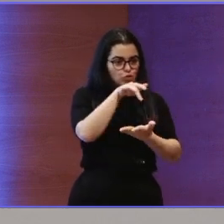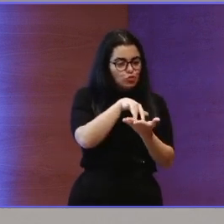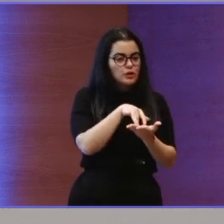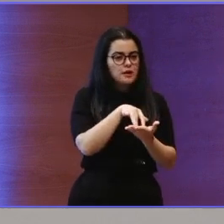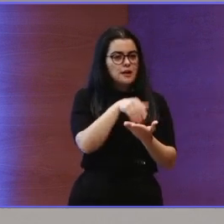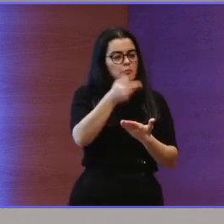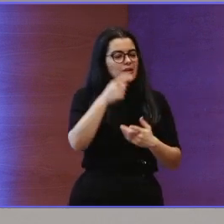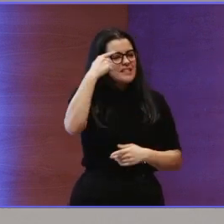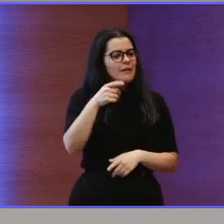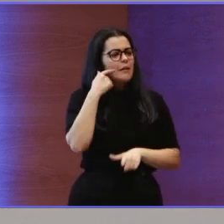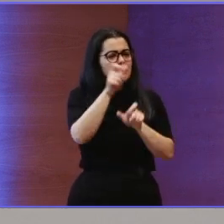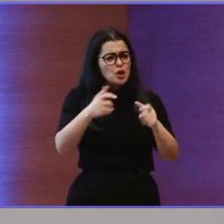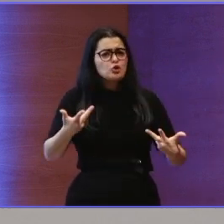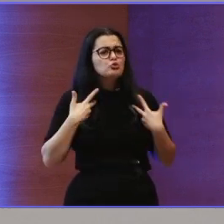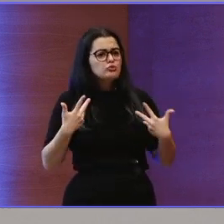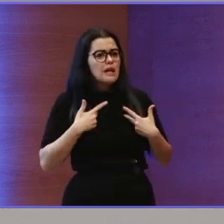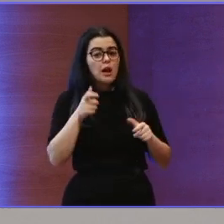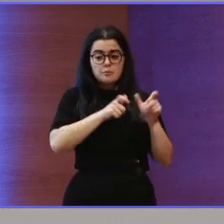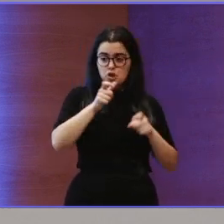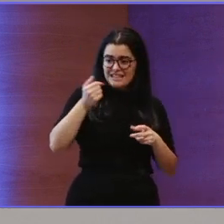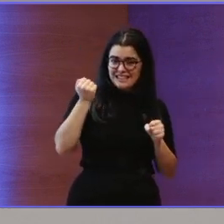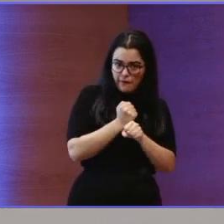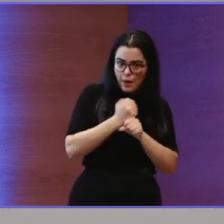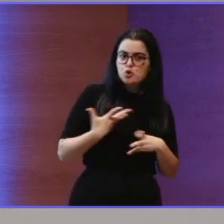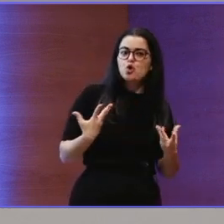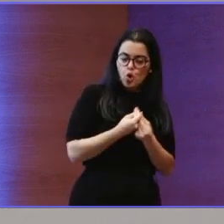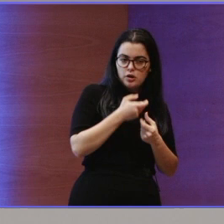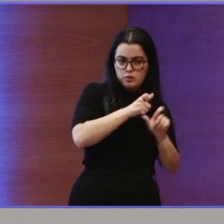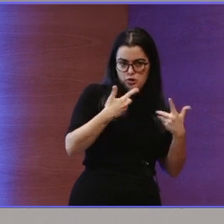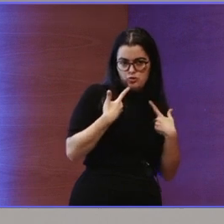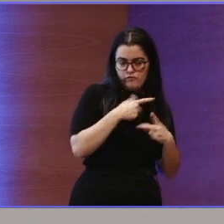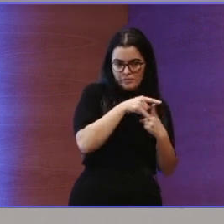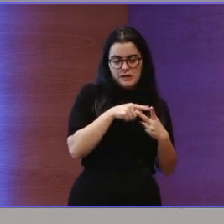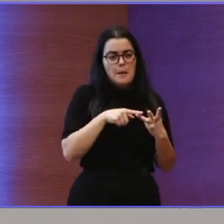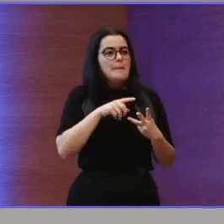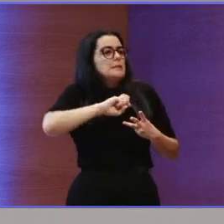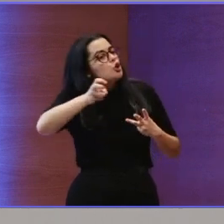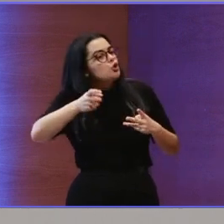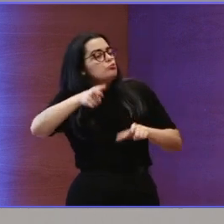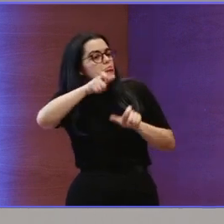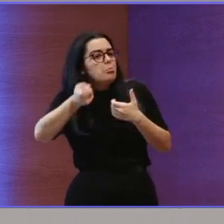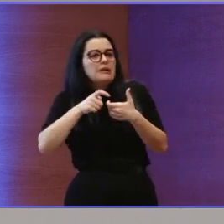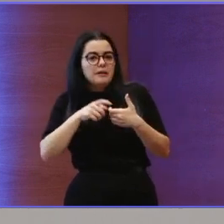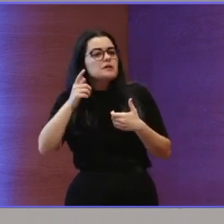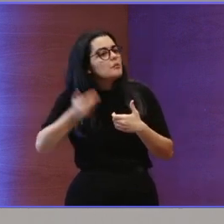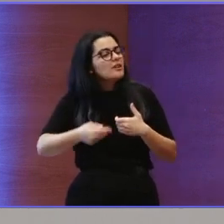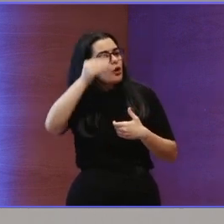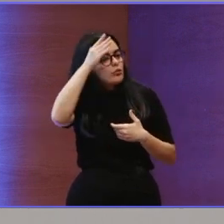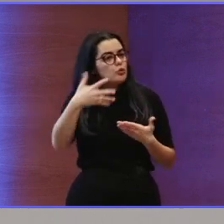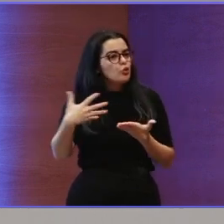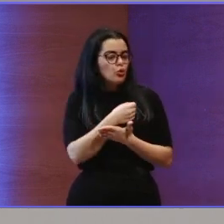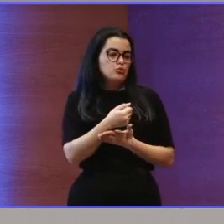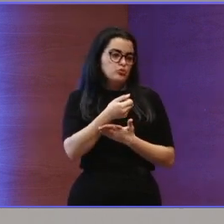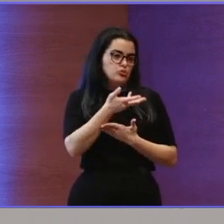suf en lo que saben las personas que hacemos intervención con ellas y luego los que lo que saben otros otros agentes y teniendo en cuenta también que las